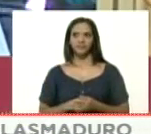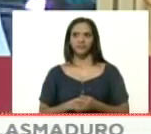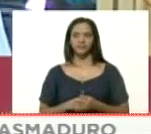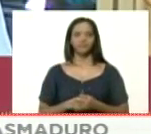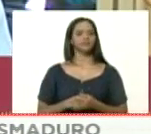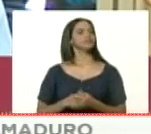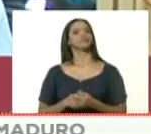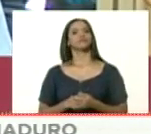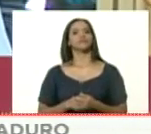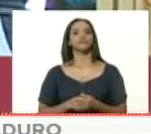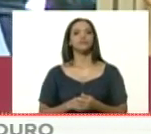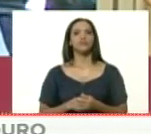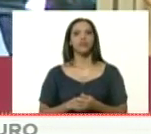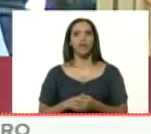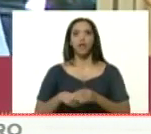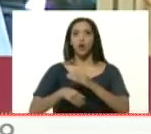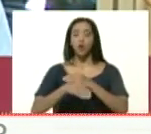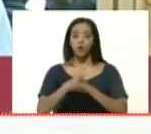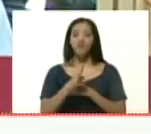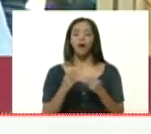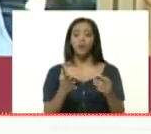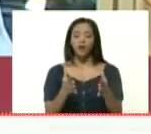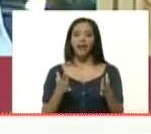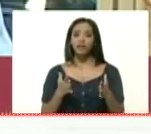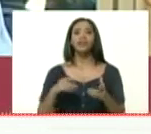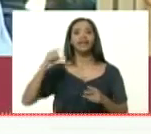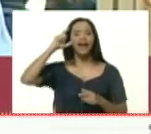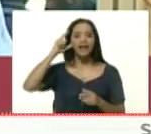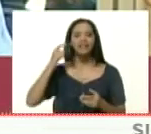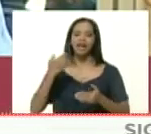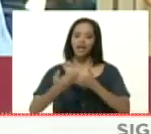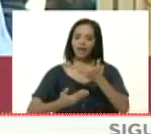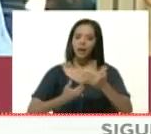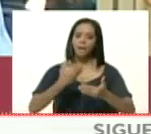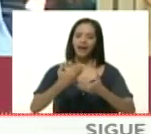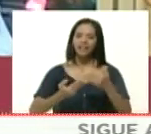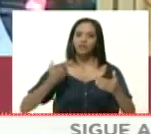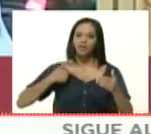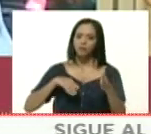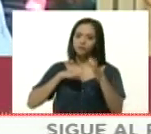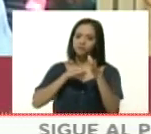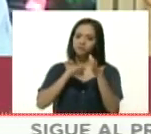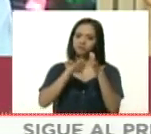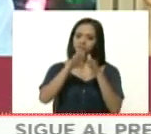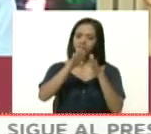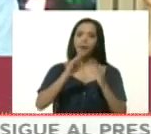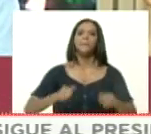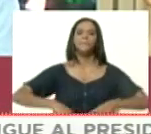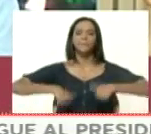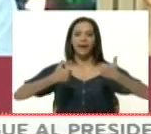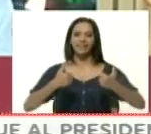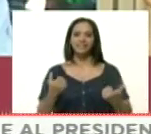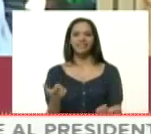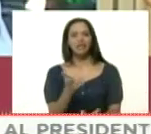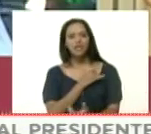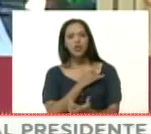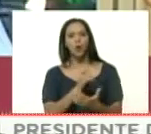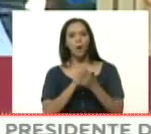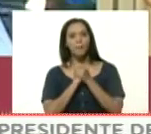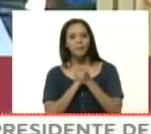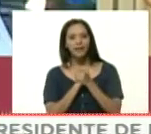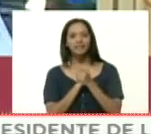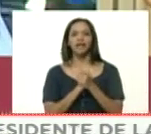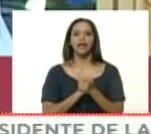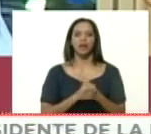¿No? Lo vamos logrando, y cada día que pase lo tenemos que lograr cada vez más, querida compañera vicepresidenta